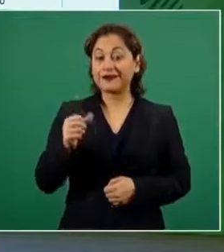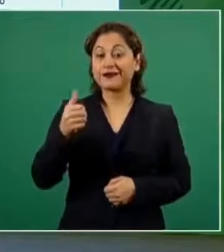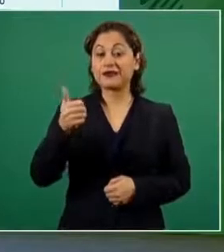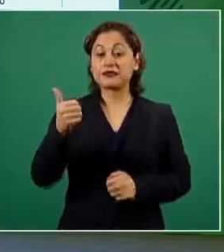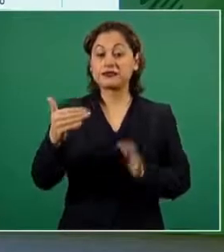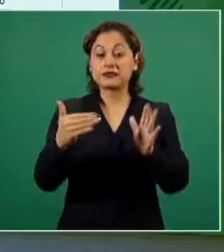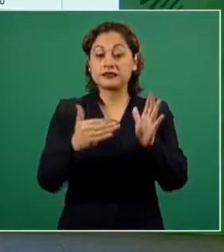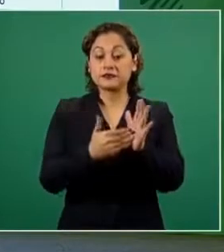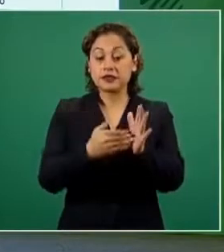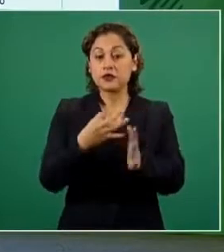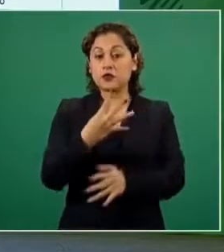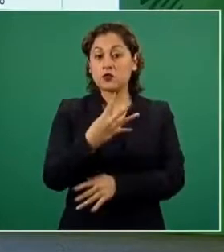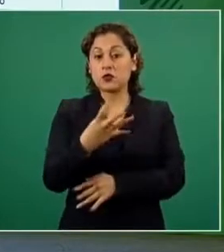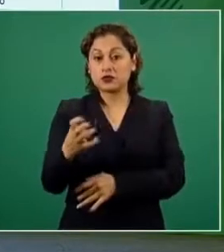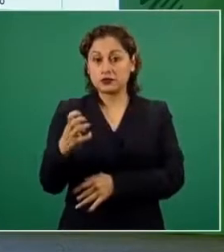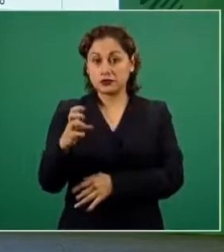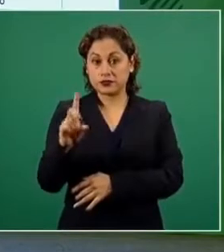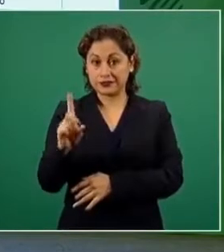36,439.